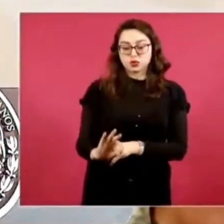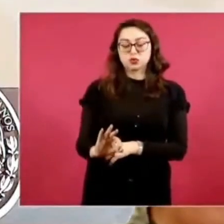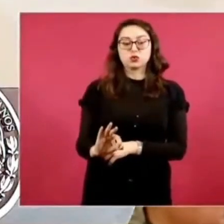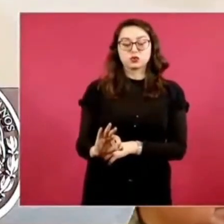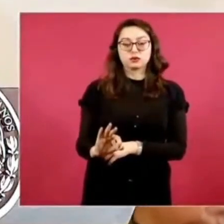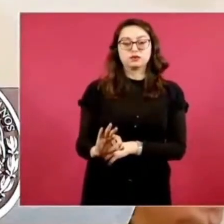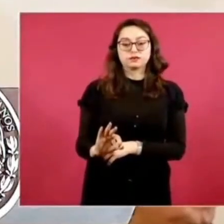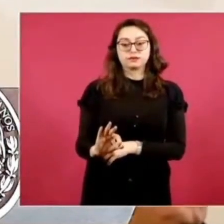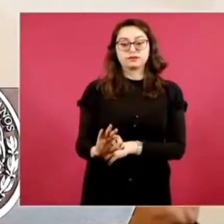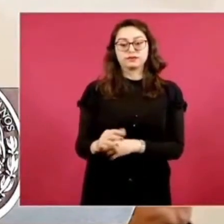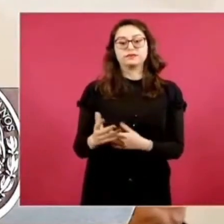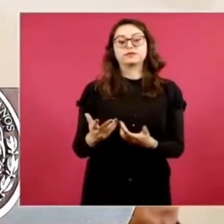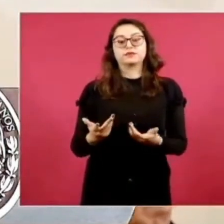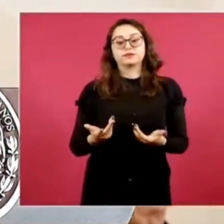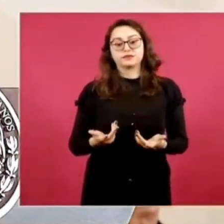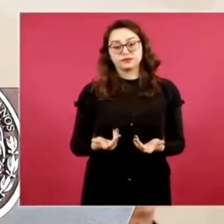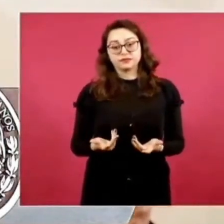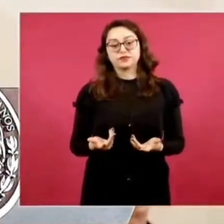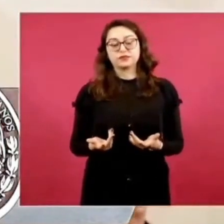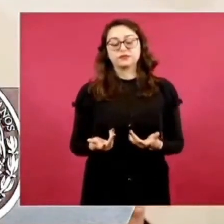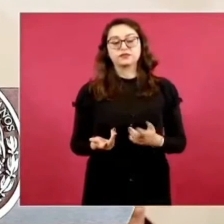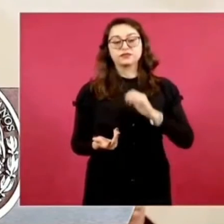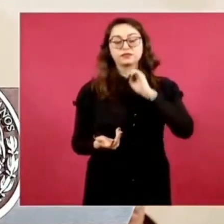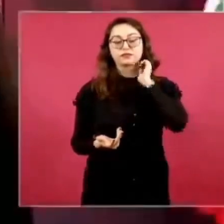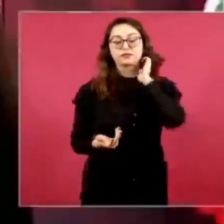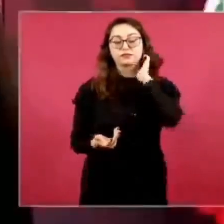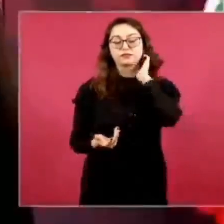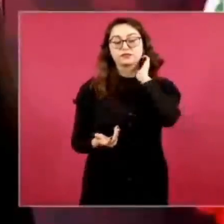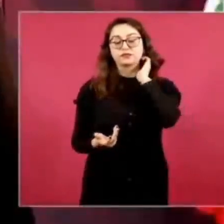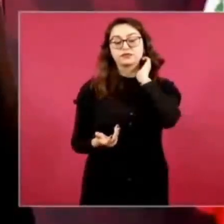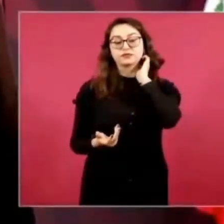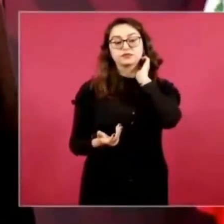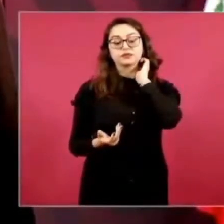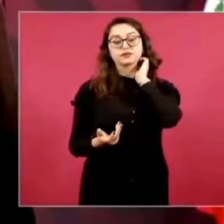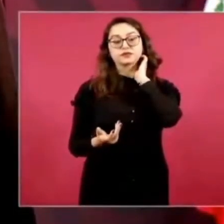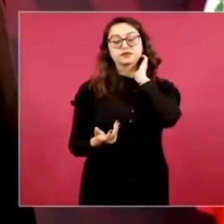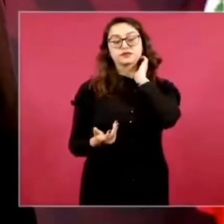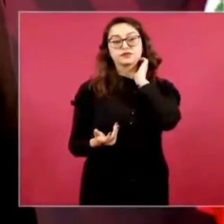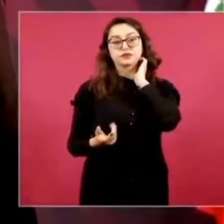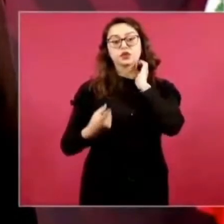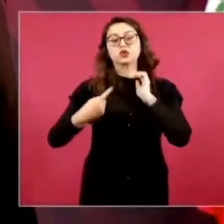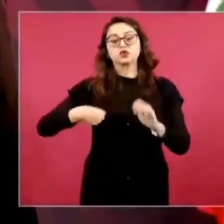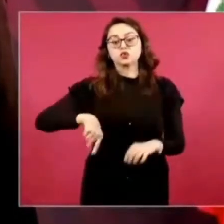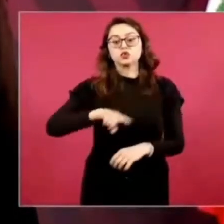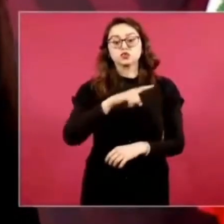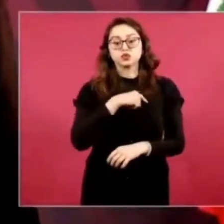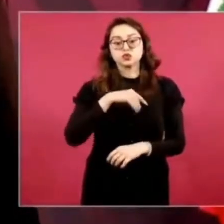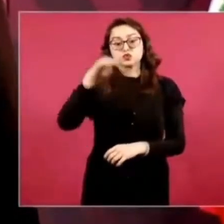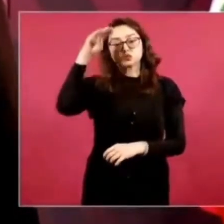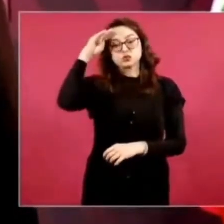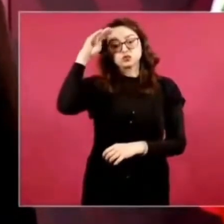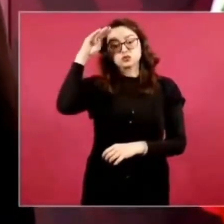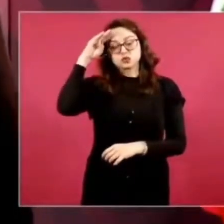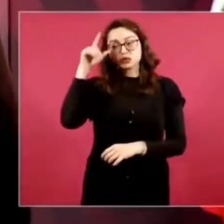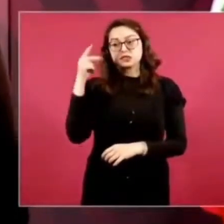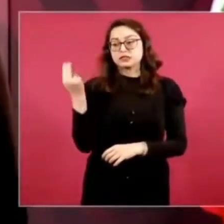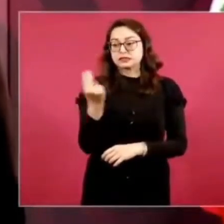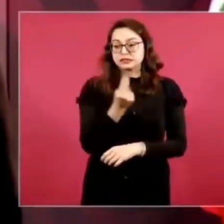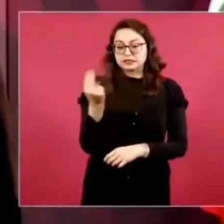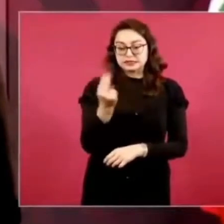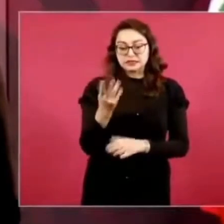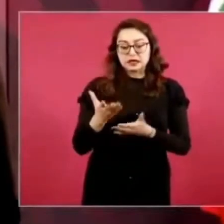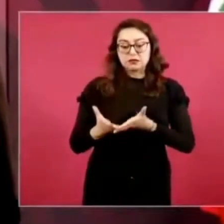necesidad ya se autorizó de hacer un muelle especial en el